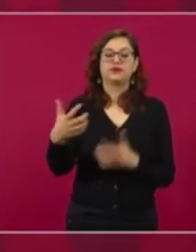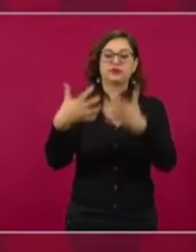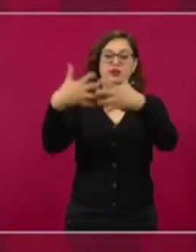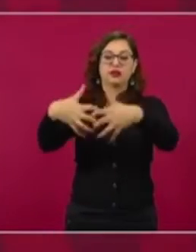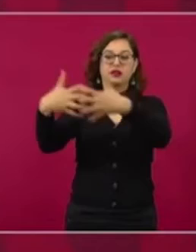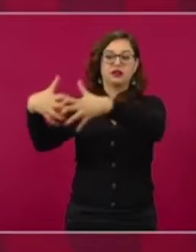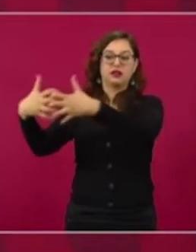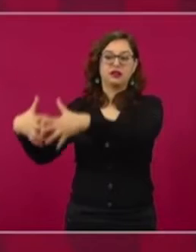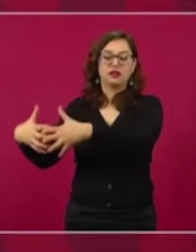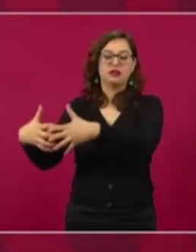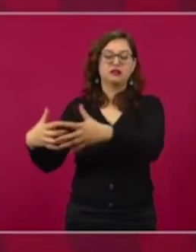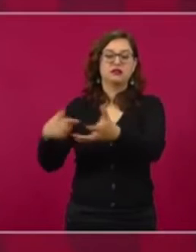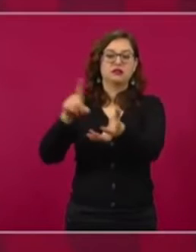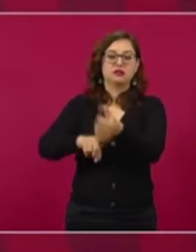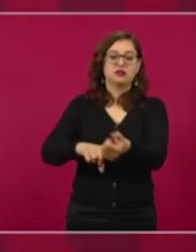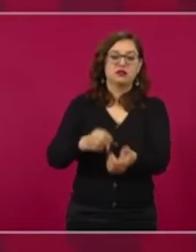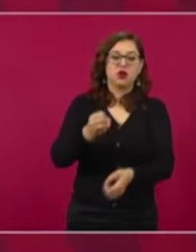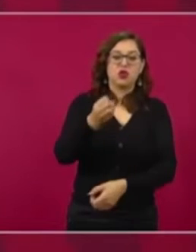empresas extranjeras.